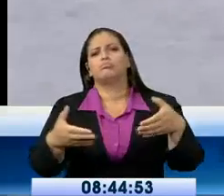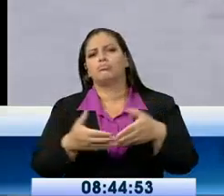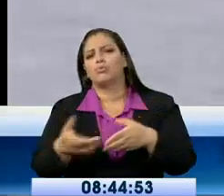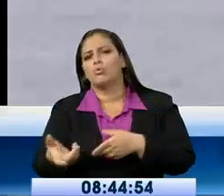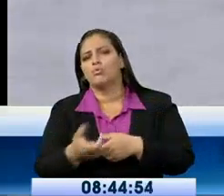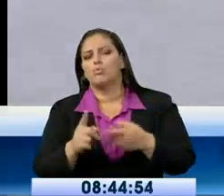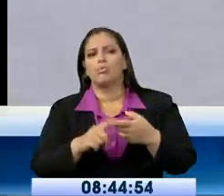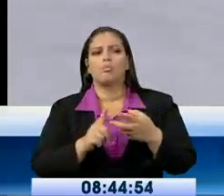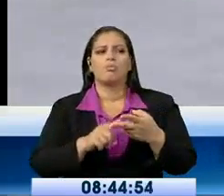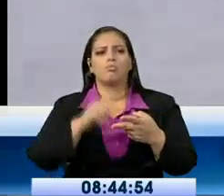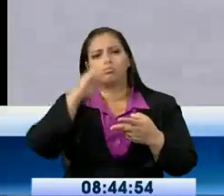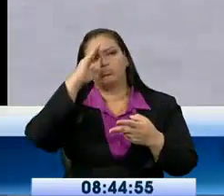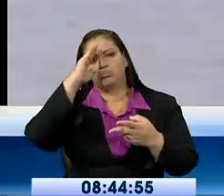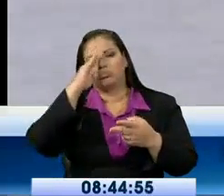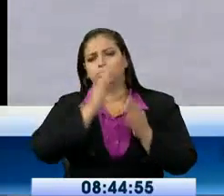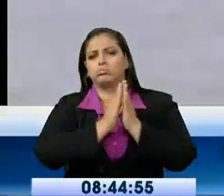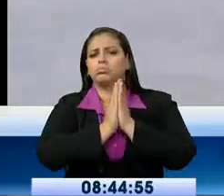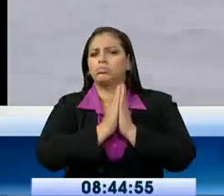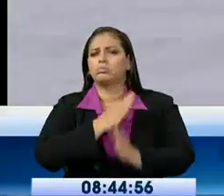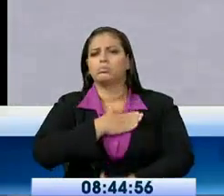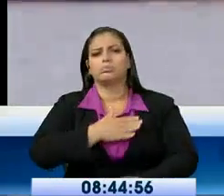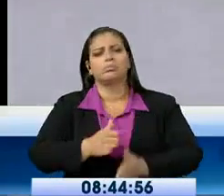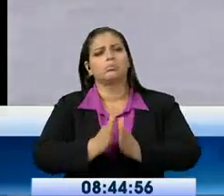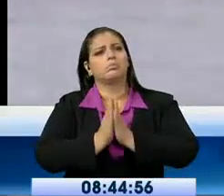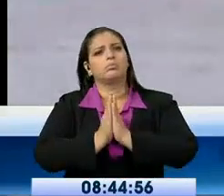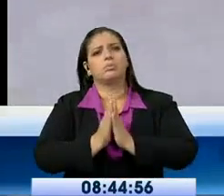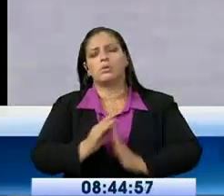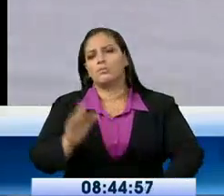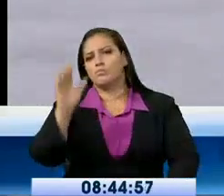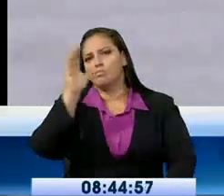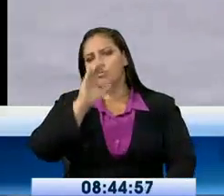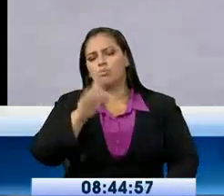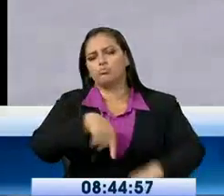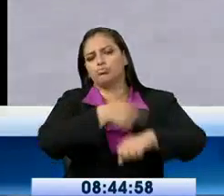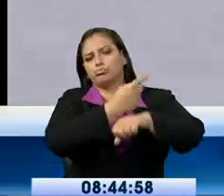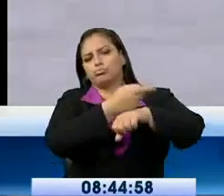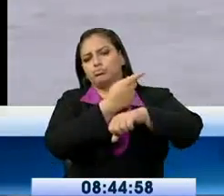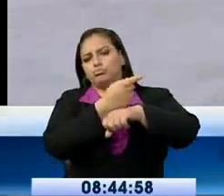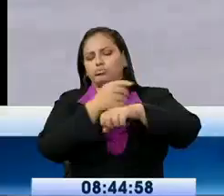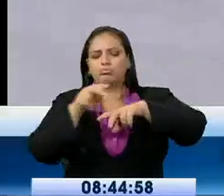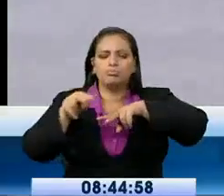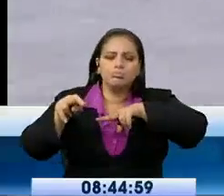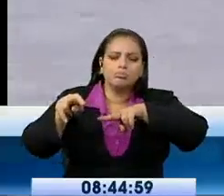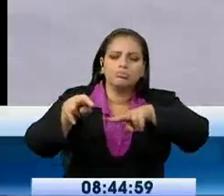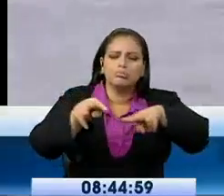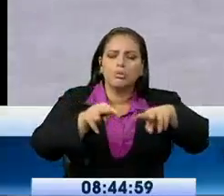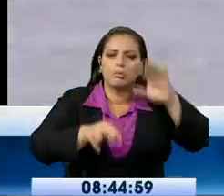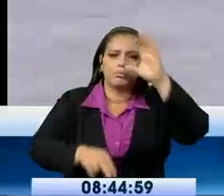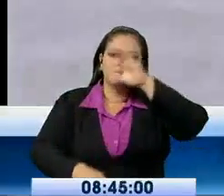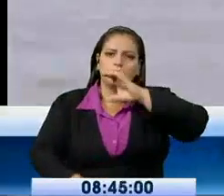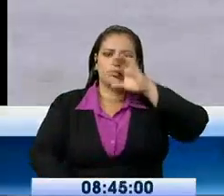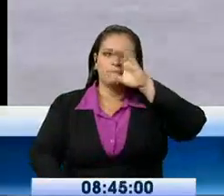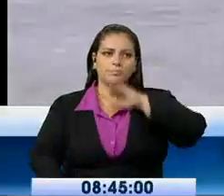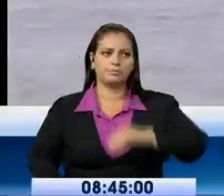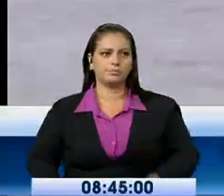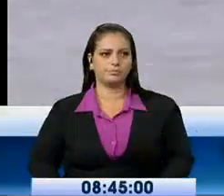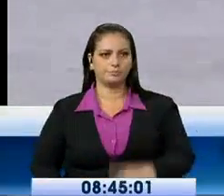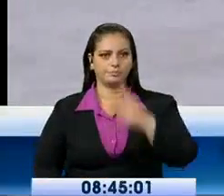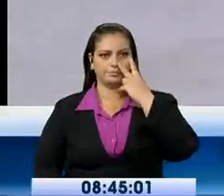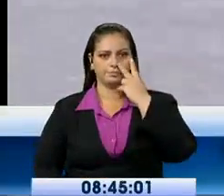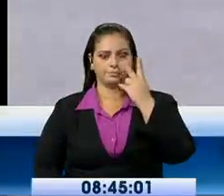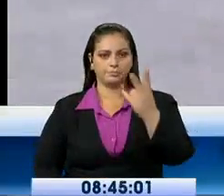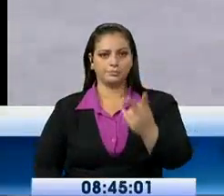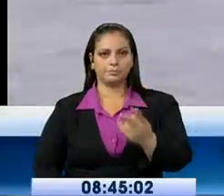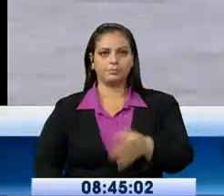a encontrarlo, por agua y por aire. Hoy estamos observando la presencia tanto de los miembros del Cuerpo de Bomberos que